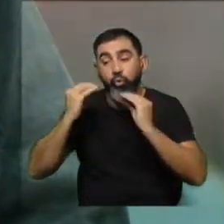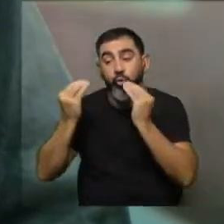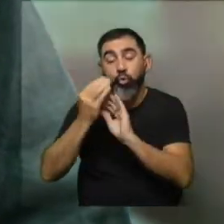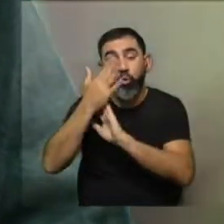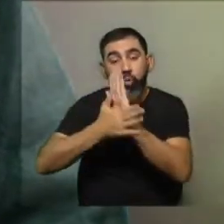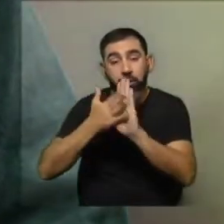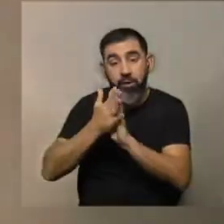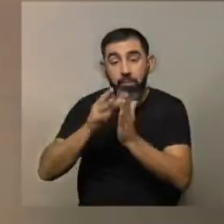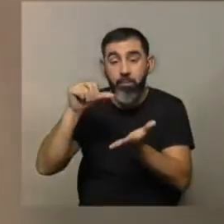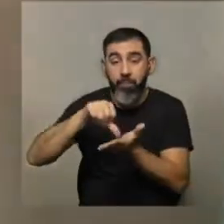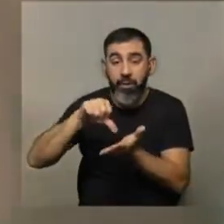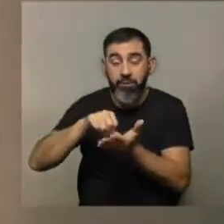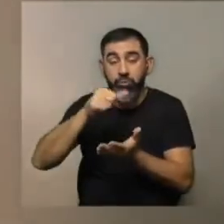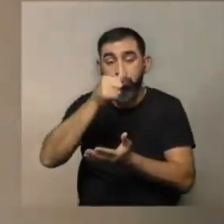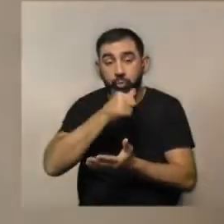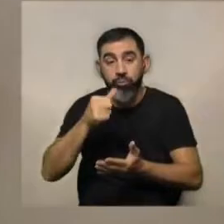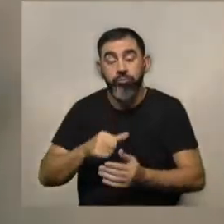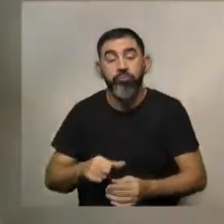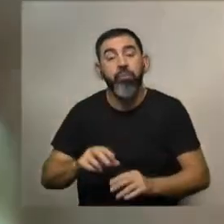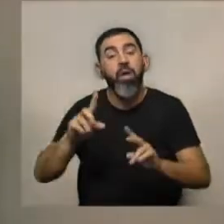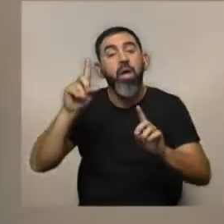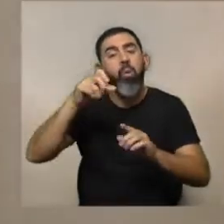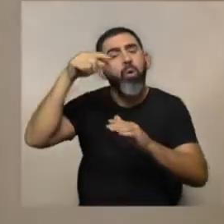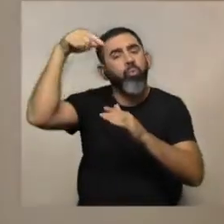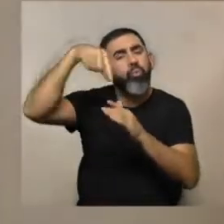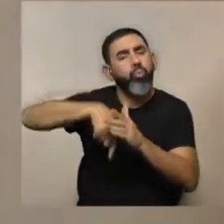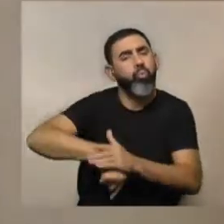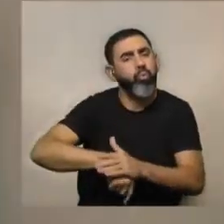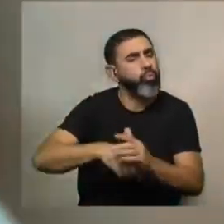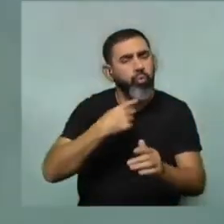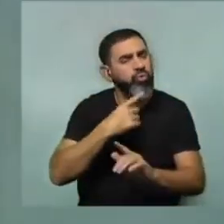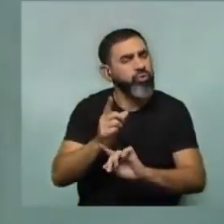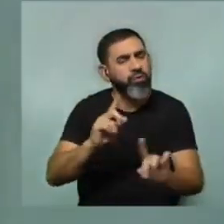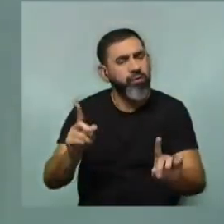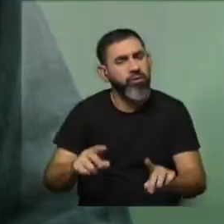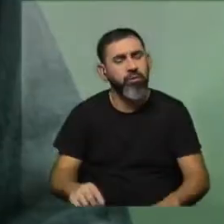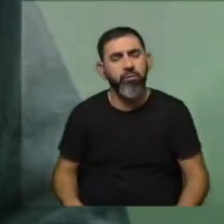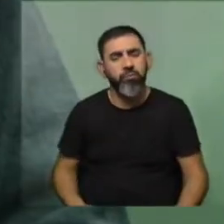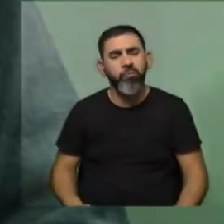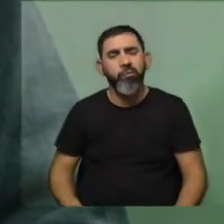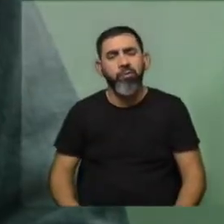país. ¿Por qué no hablamos de aguas subterráneas como una fuente importante?